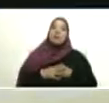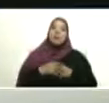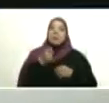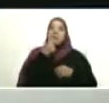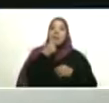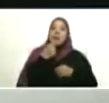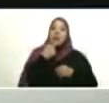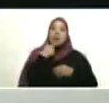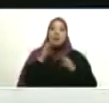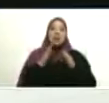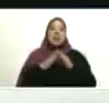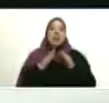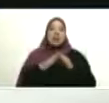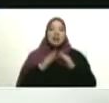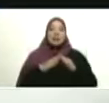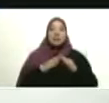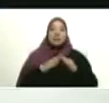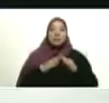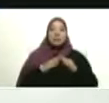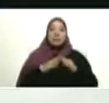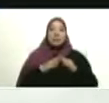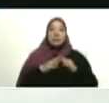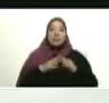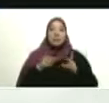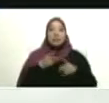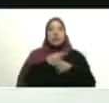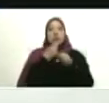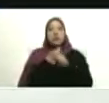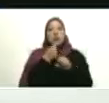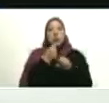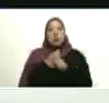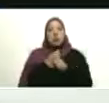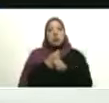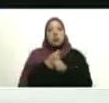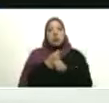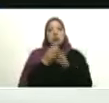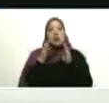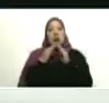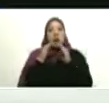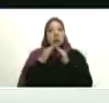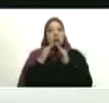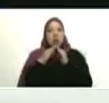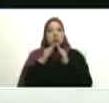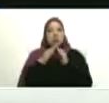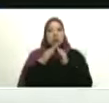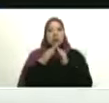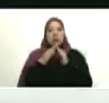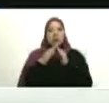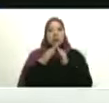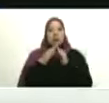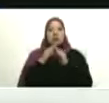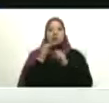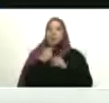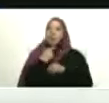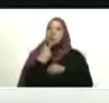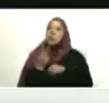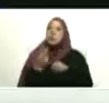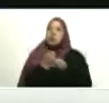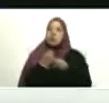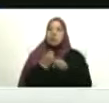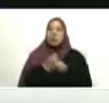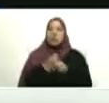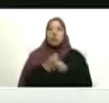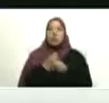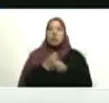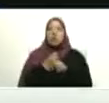esa toma que tenían. Warnet Nieves, beneficiario, y la vocera del